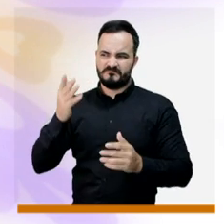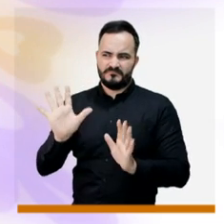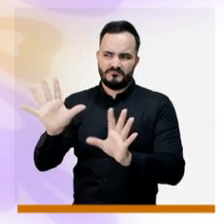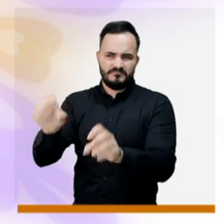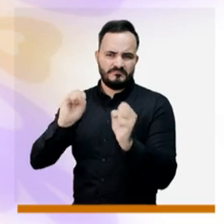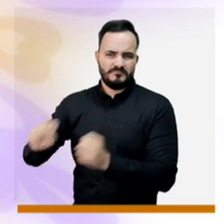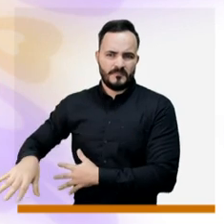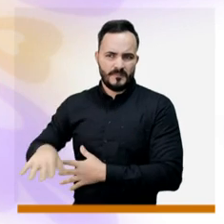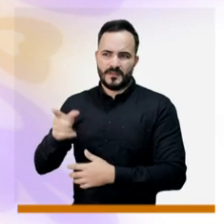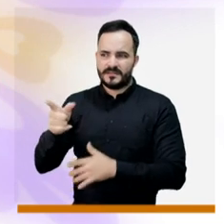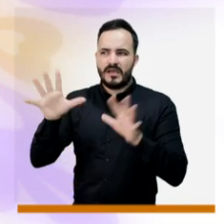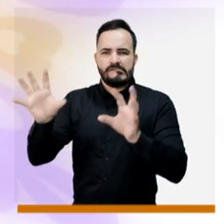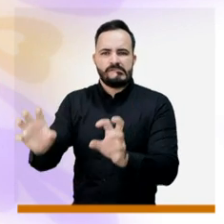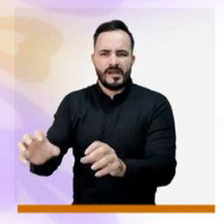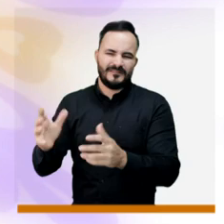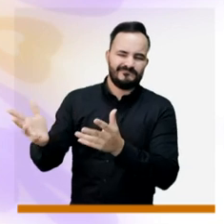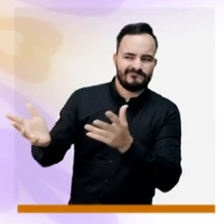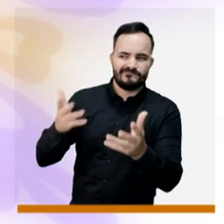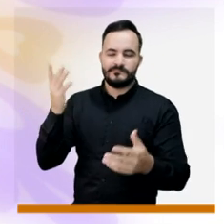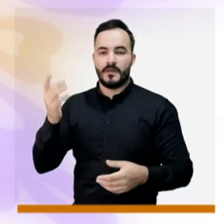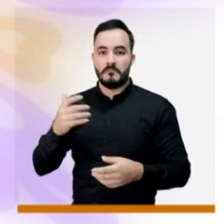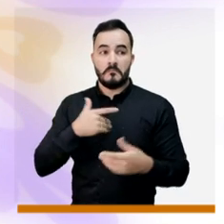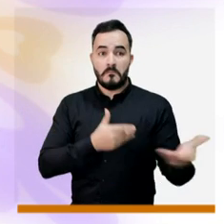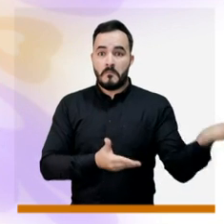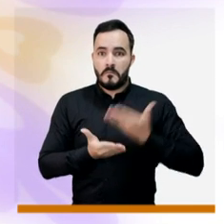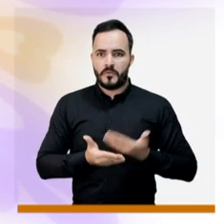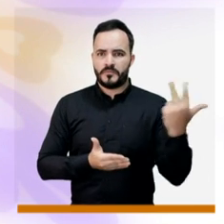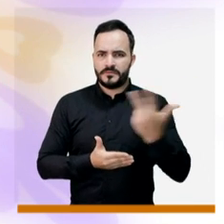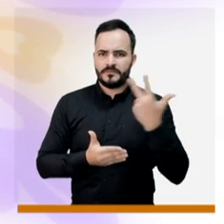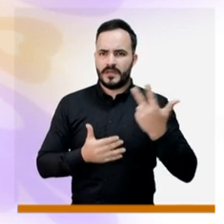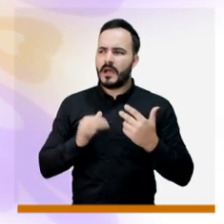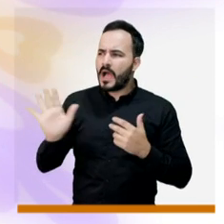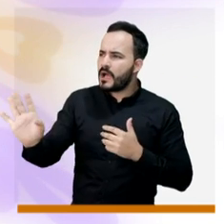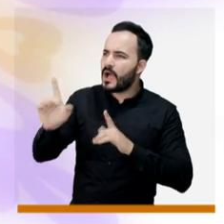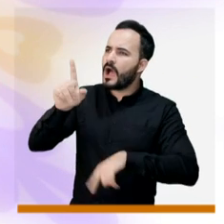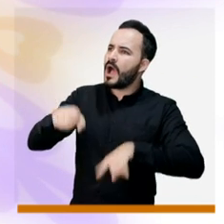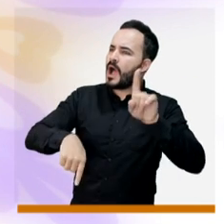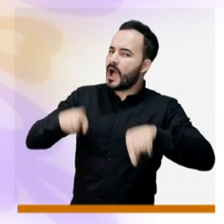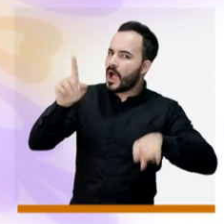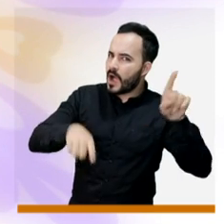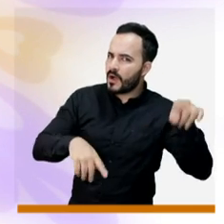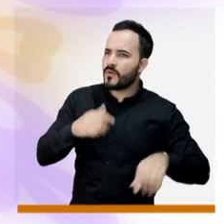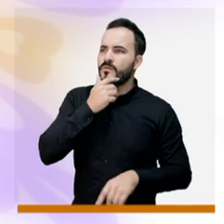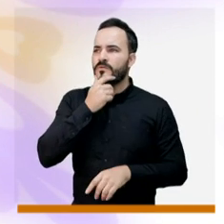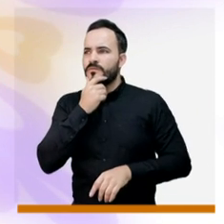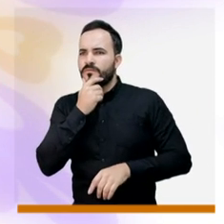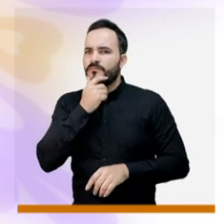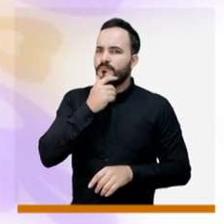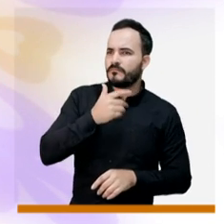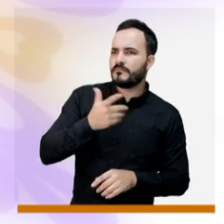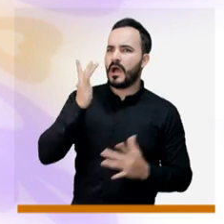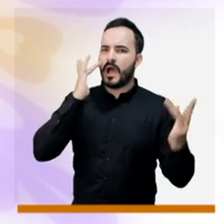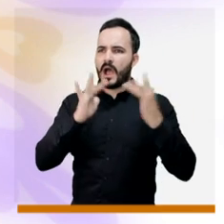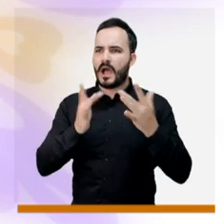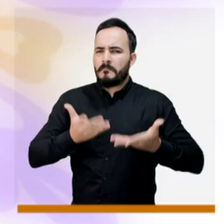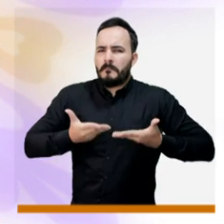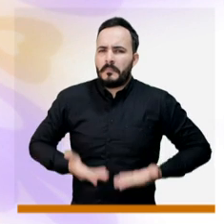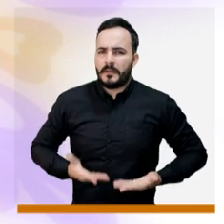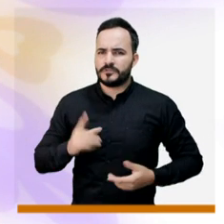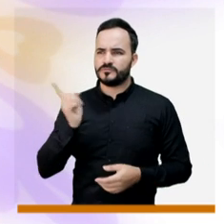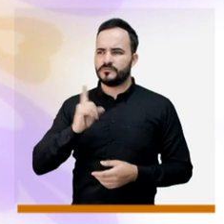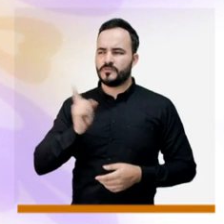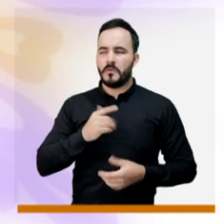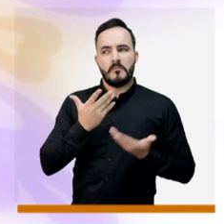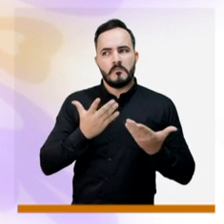de proyectos de arte urbano en la ciudad, inmediatamente se pensó que muchas de esas estructuras podrían servir de escenario y telón para que